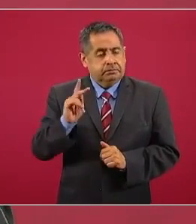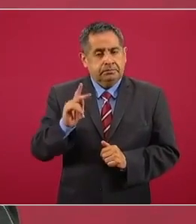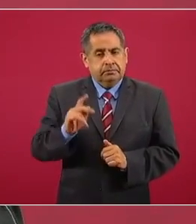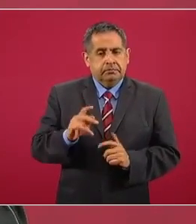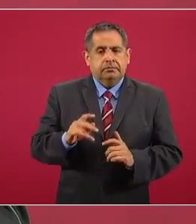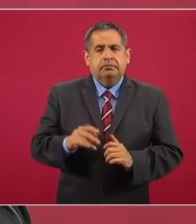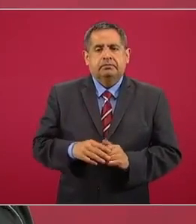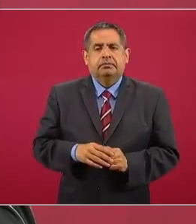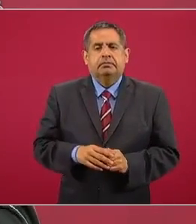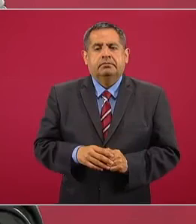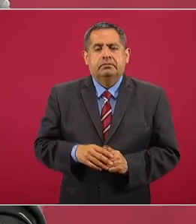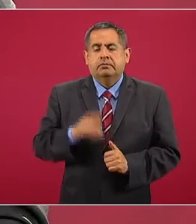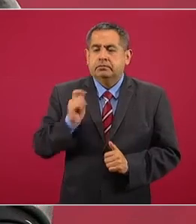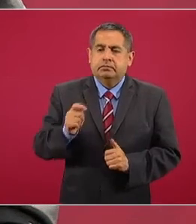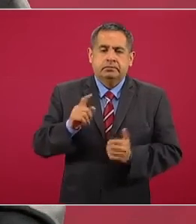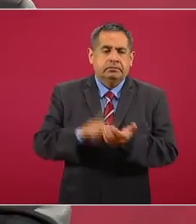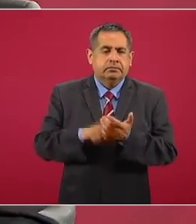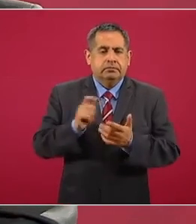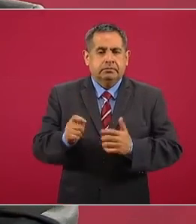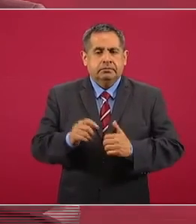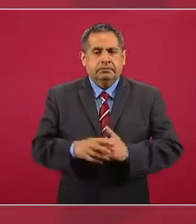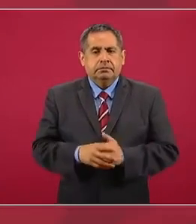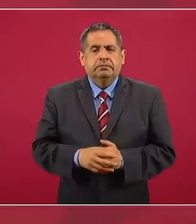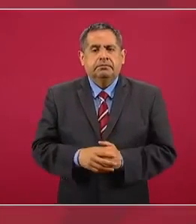pero los